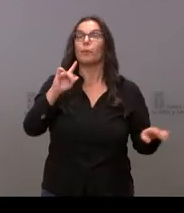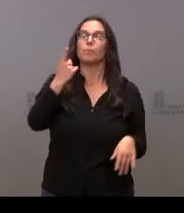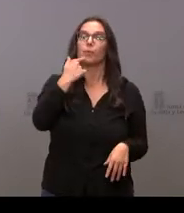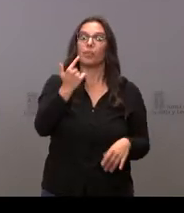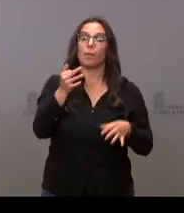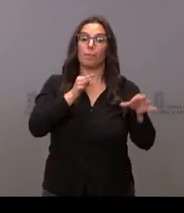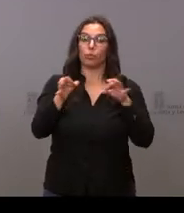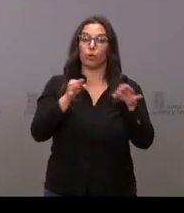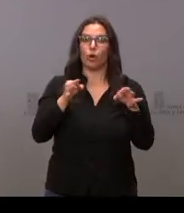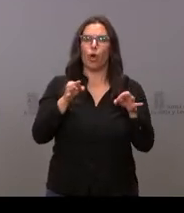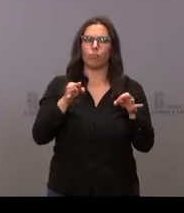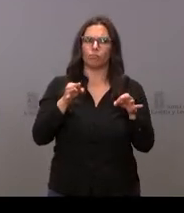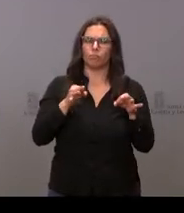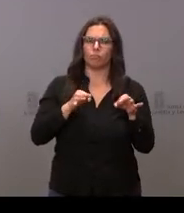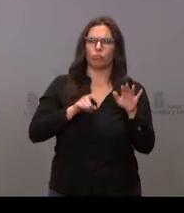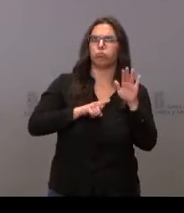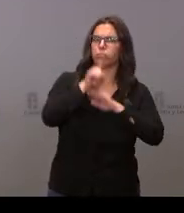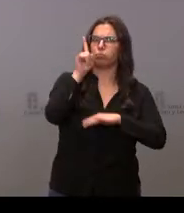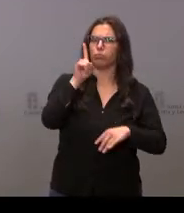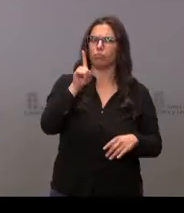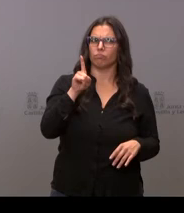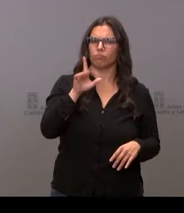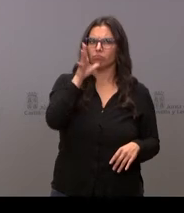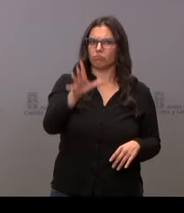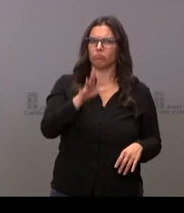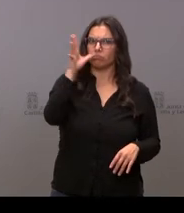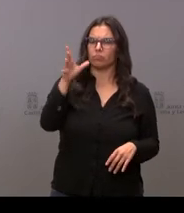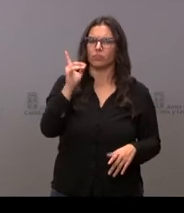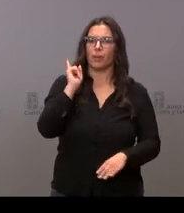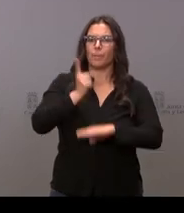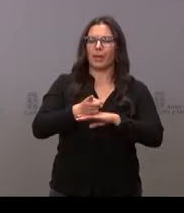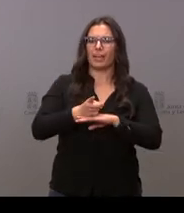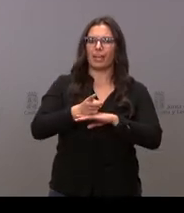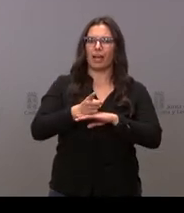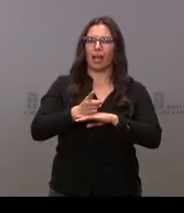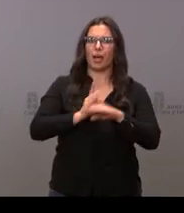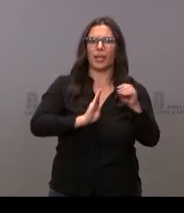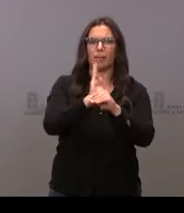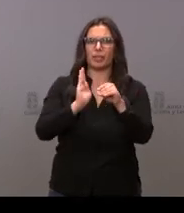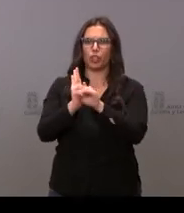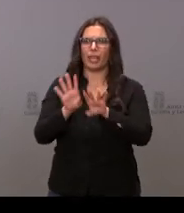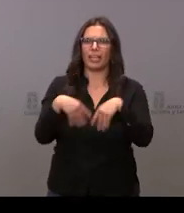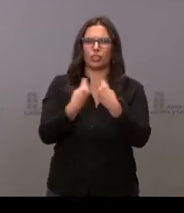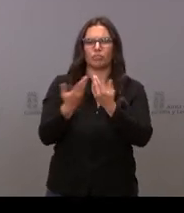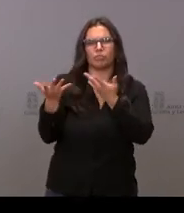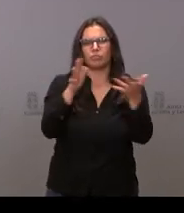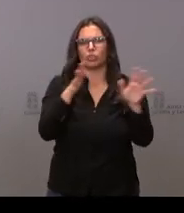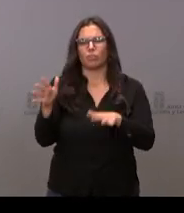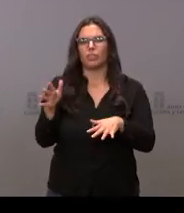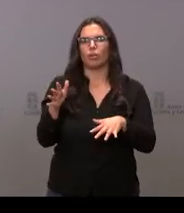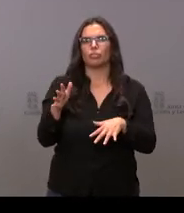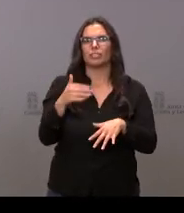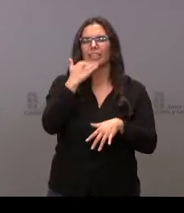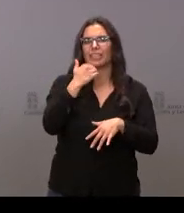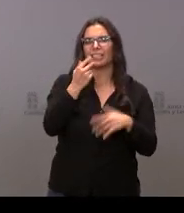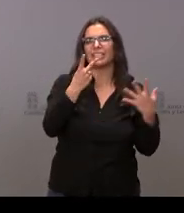protocolo ambicioso que marca un desarrollo de inversiones en torno a casi 70 millones de euros más